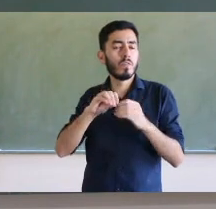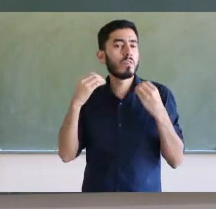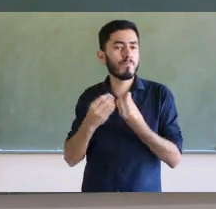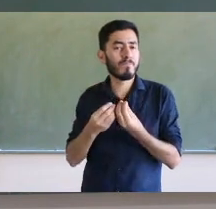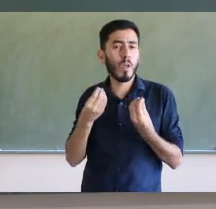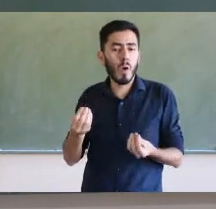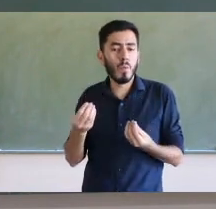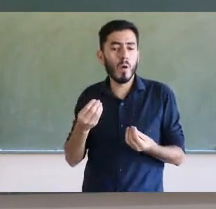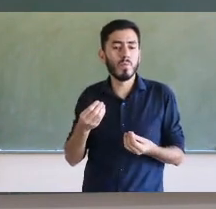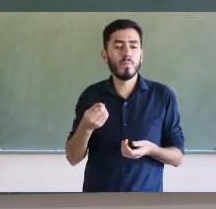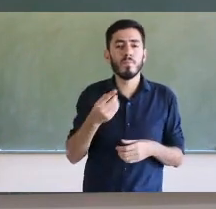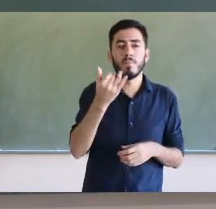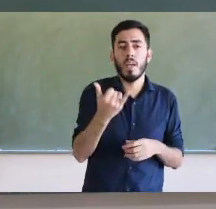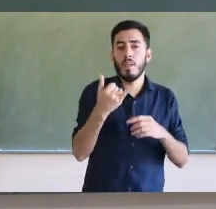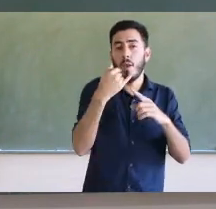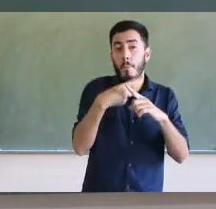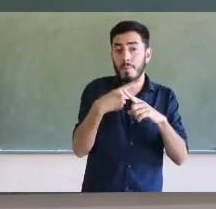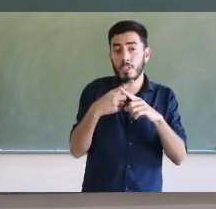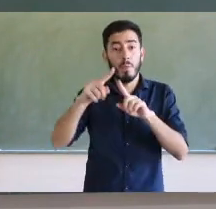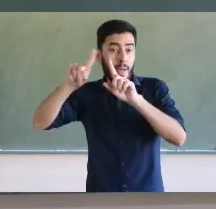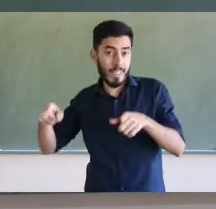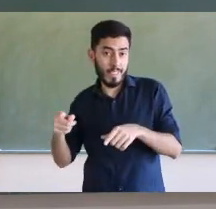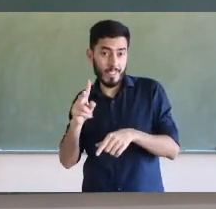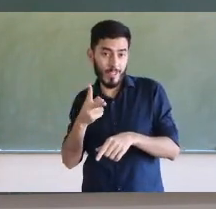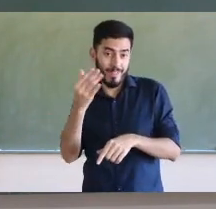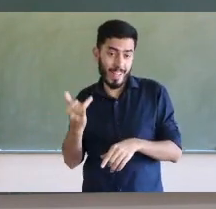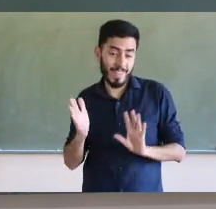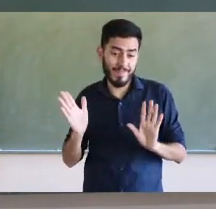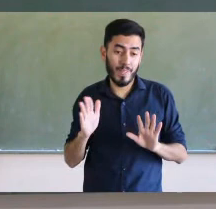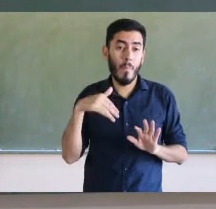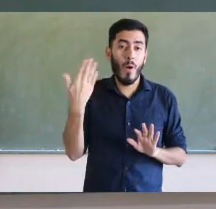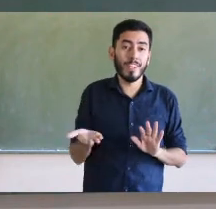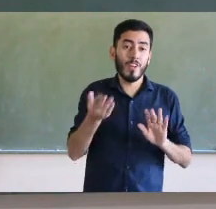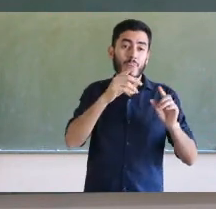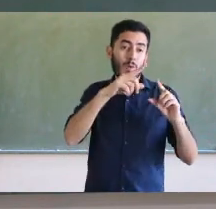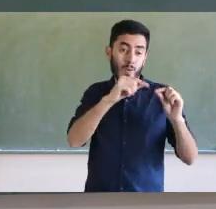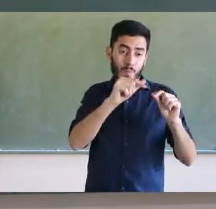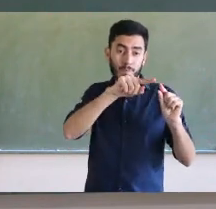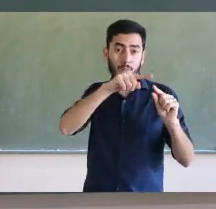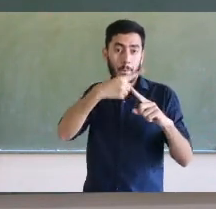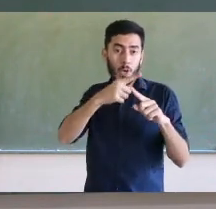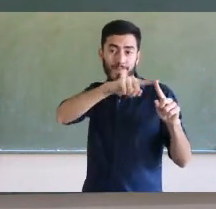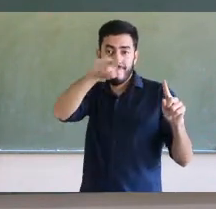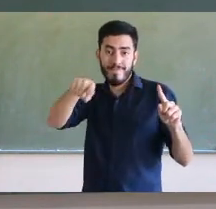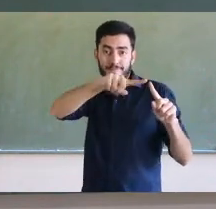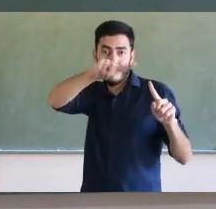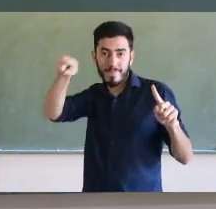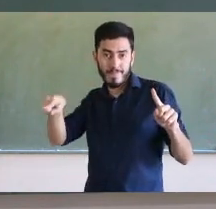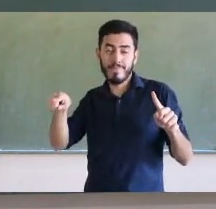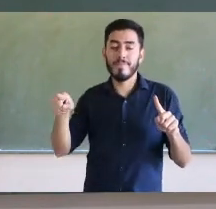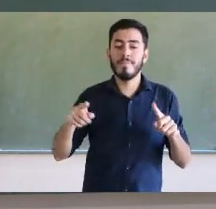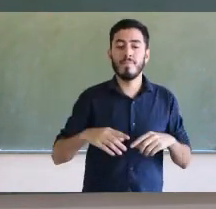y tenemos una multiplicación y un paréntesis. Por lo tanto, aplicaremos propiedad distributiva. ¿Qué hacemos en la propiedad